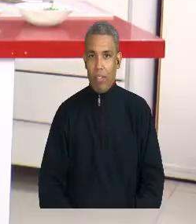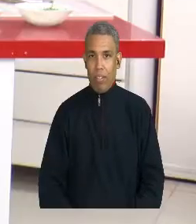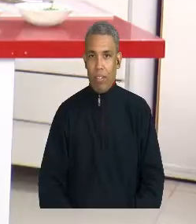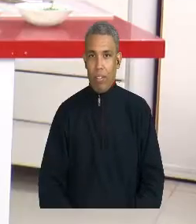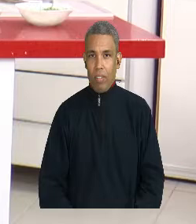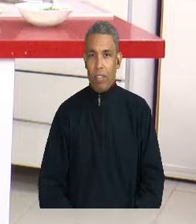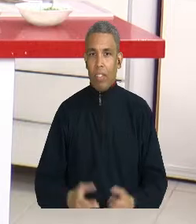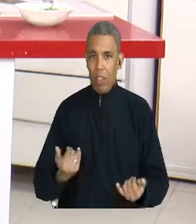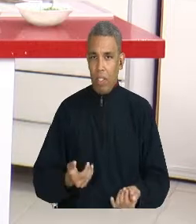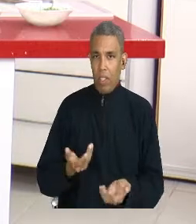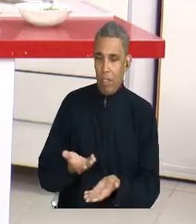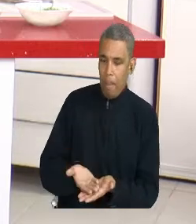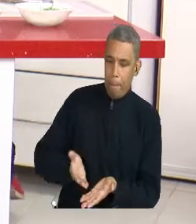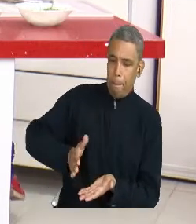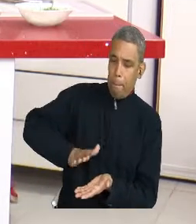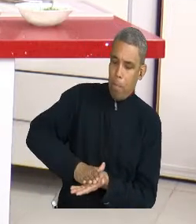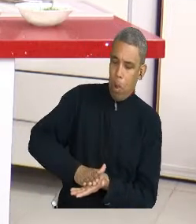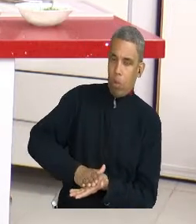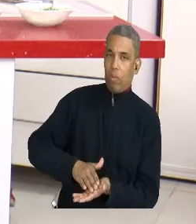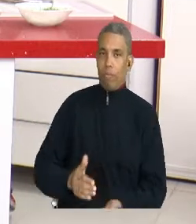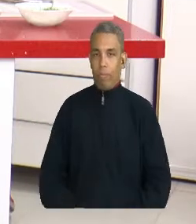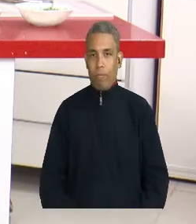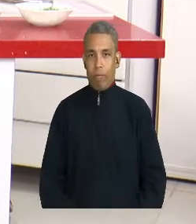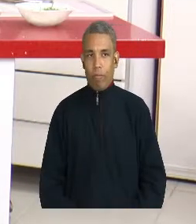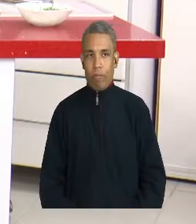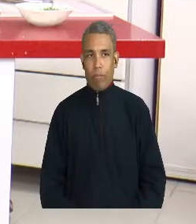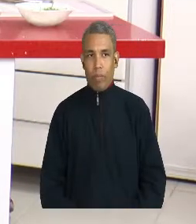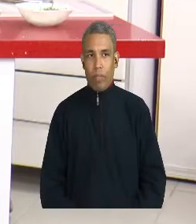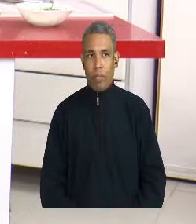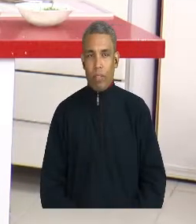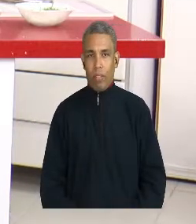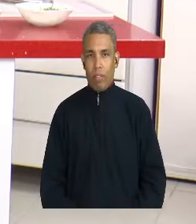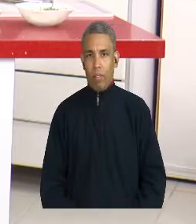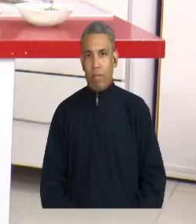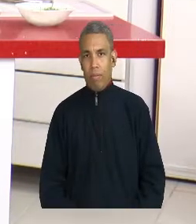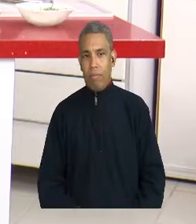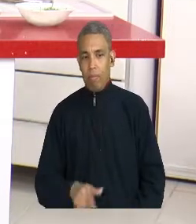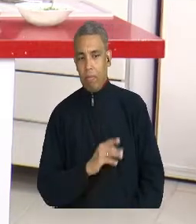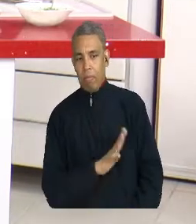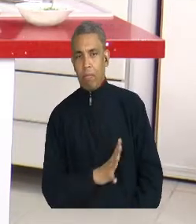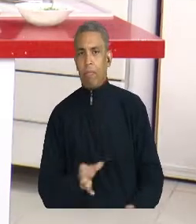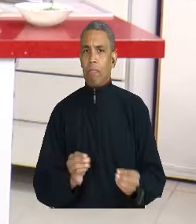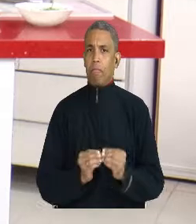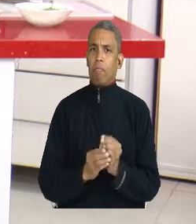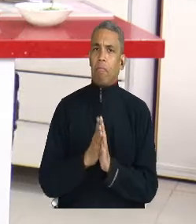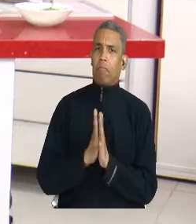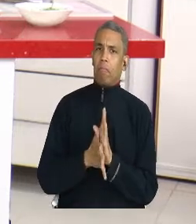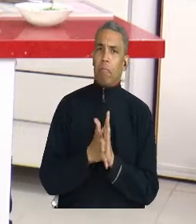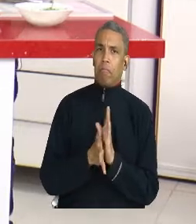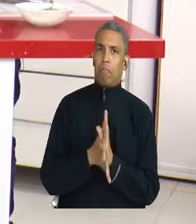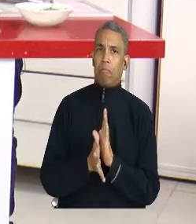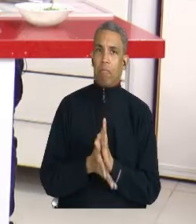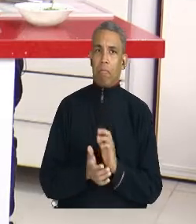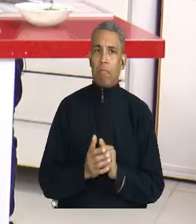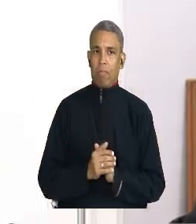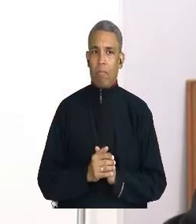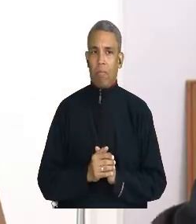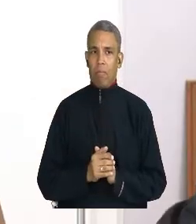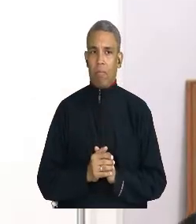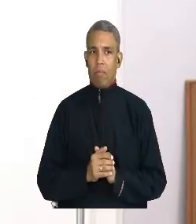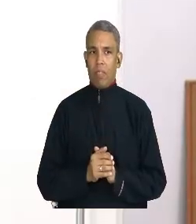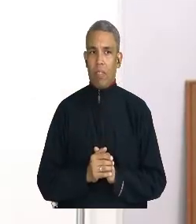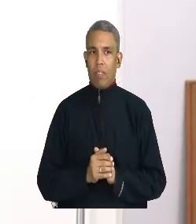girar. Voy a utilizar por acá. Bueno, y mientras Wilson busca sus materiales, pues yo quiero invitarlos precisamente para que estas y otras recetas ustedes